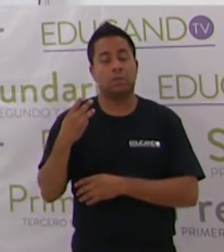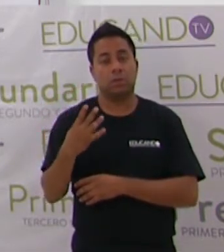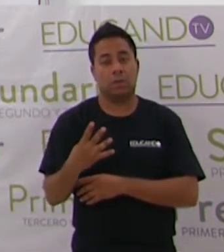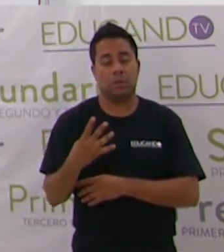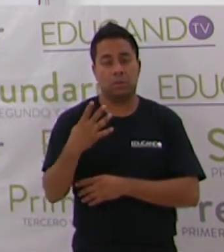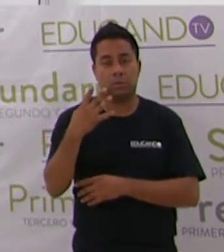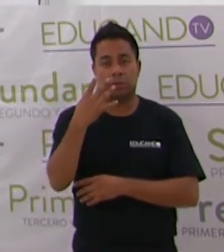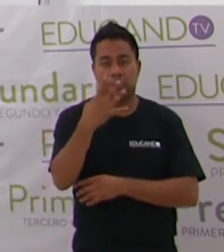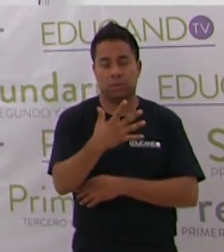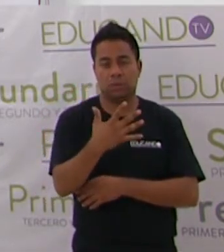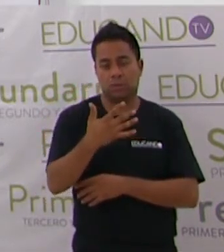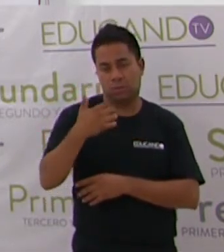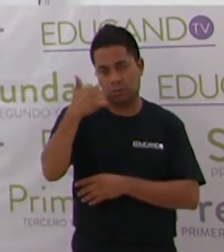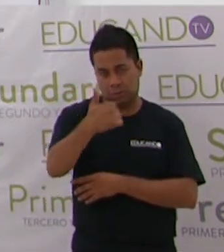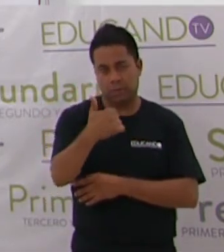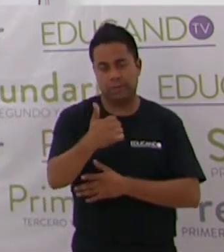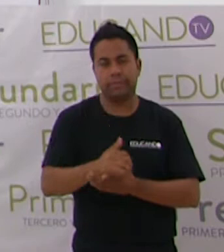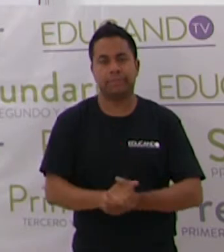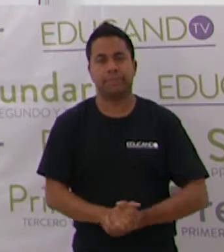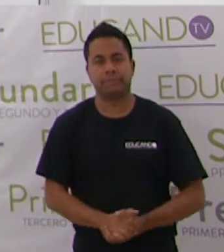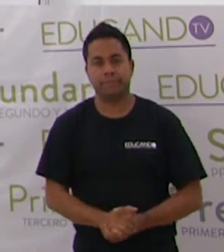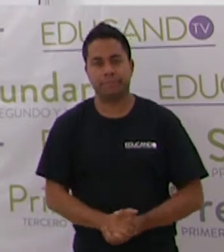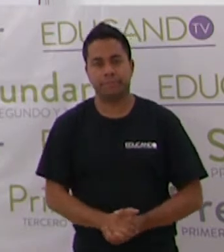4, 5 y 6.